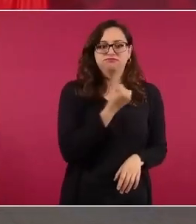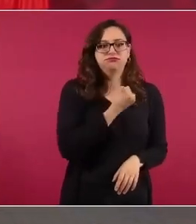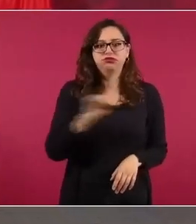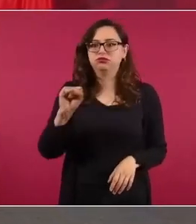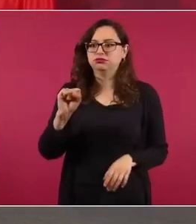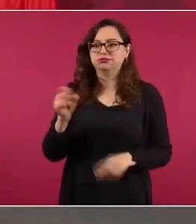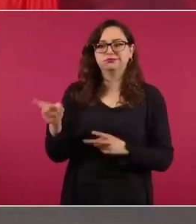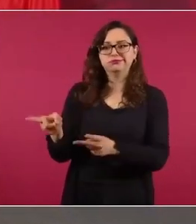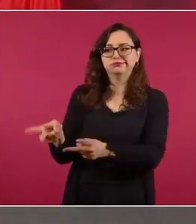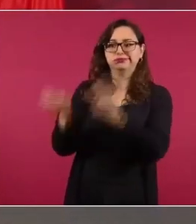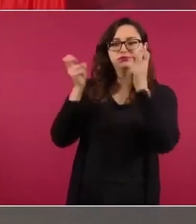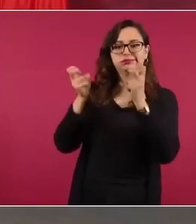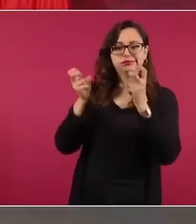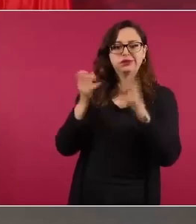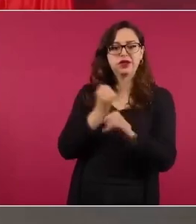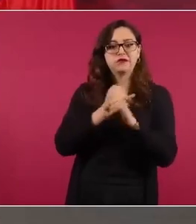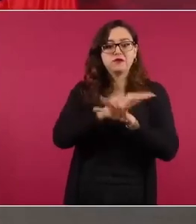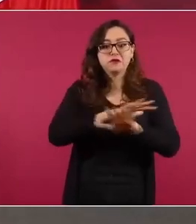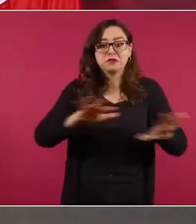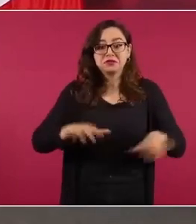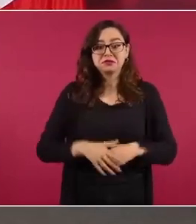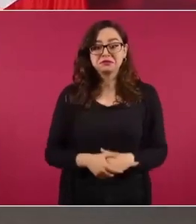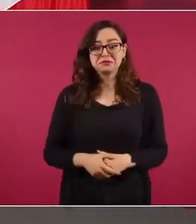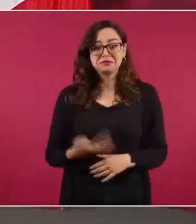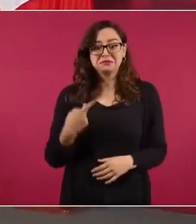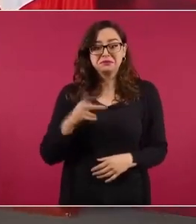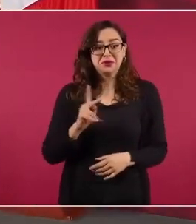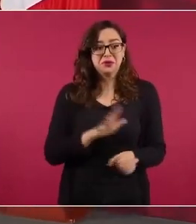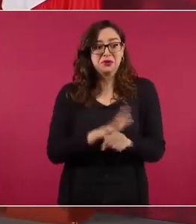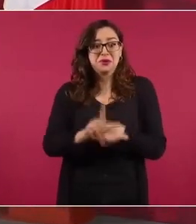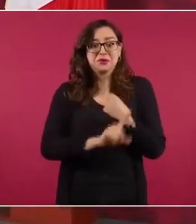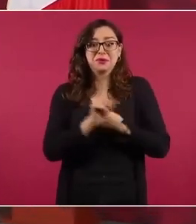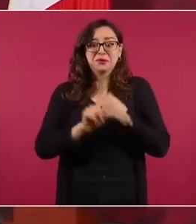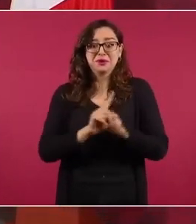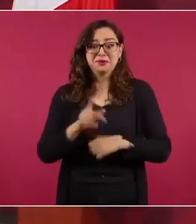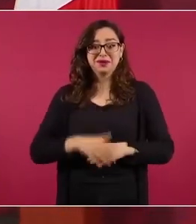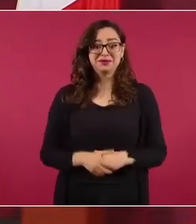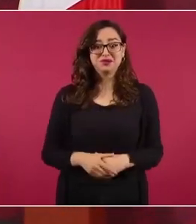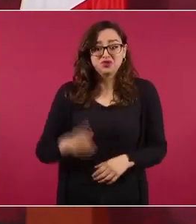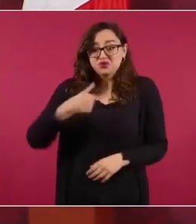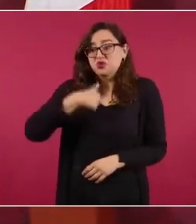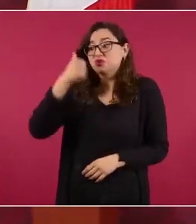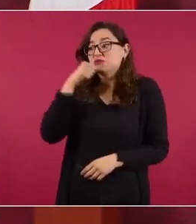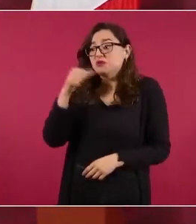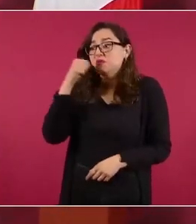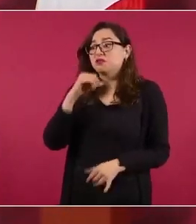Pero pues es de dominio público.